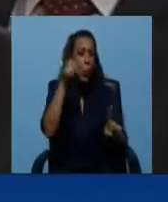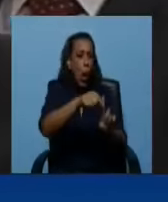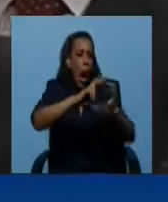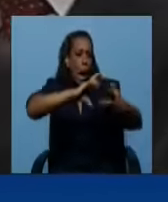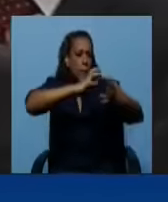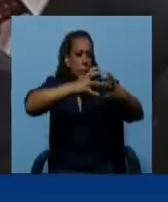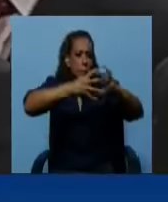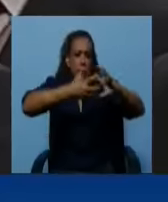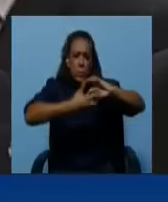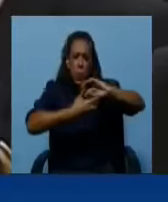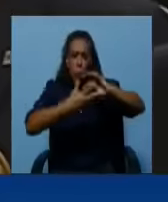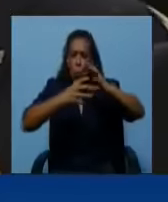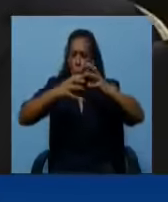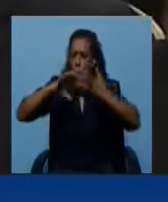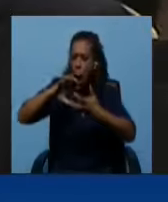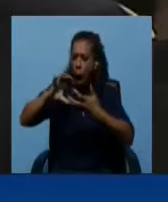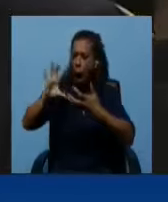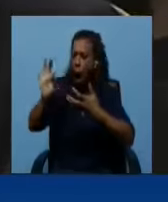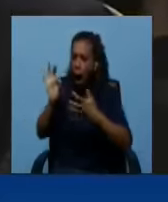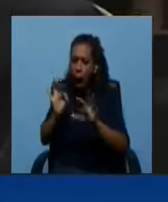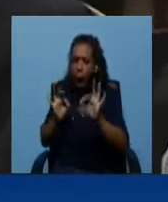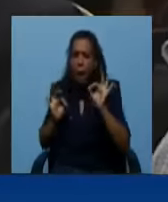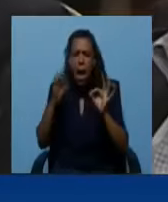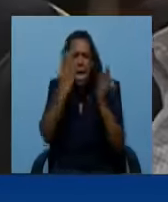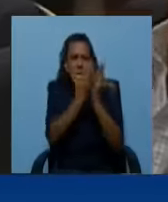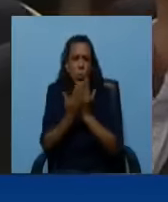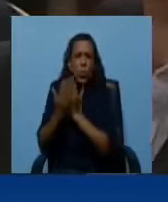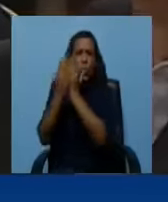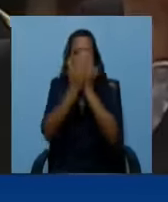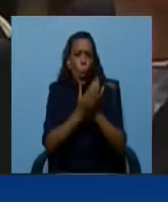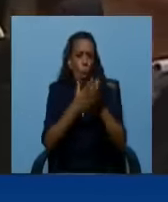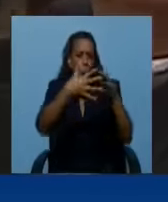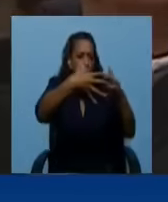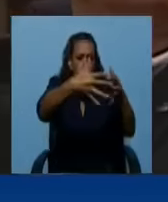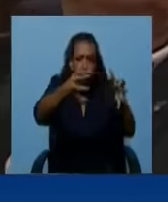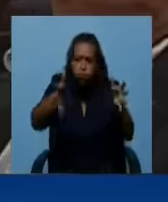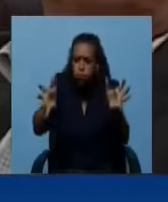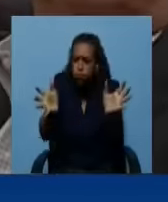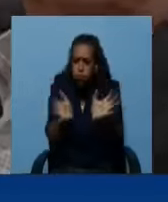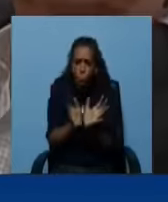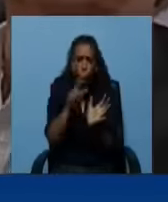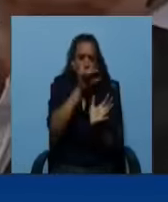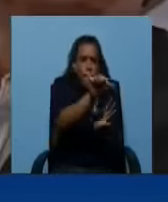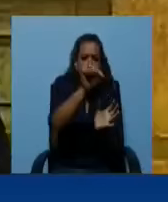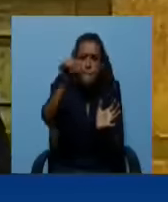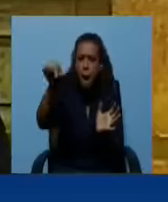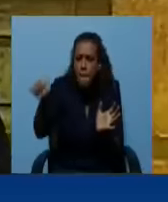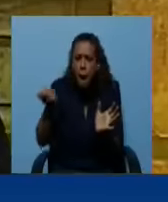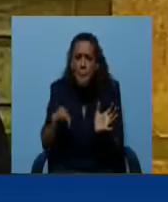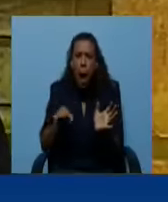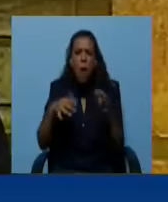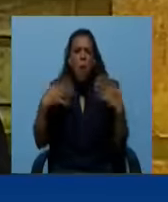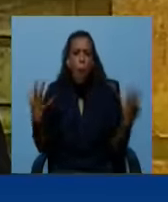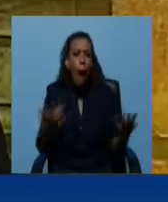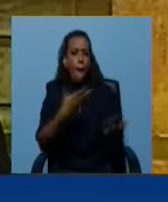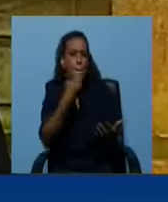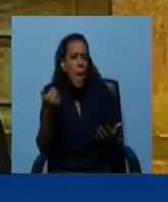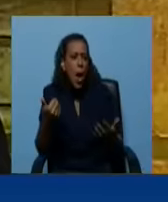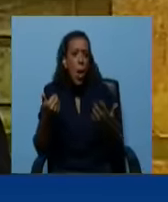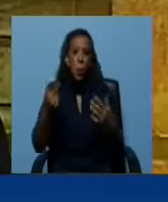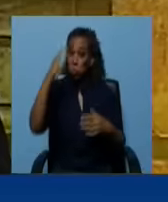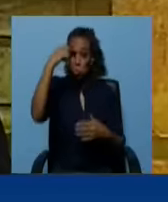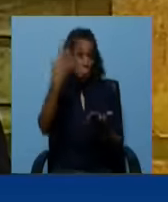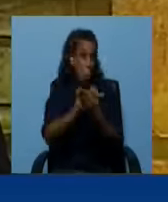generando lo que he llamado círculos virtuosos de funcionamiento. Yo no